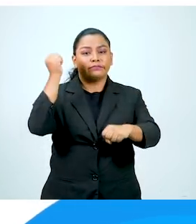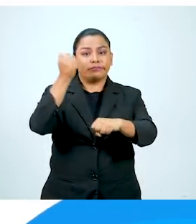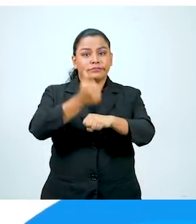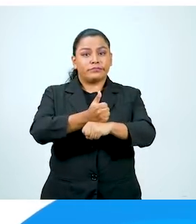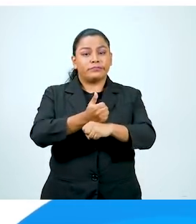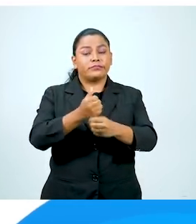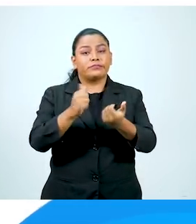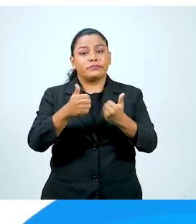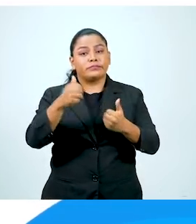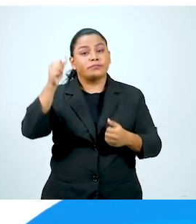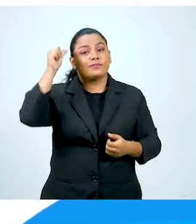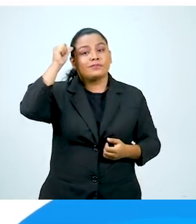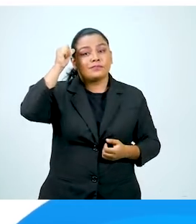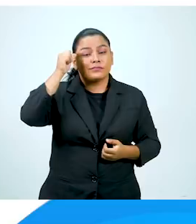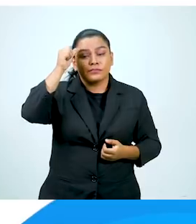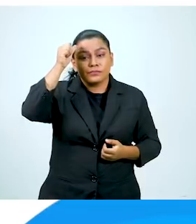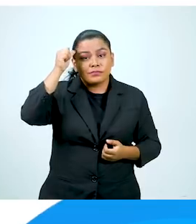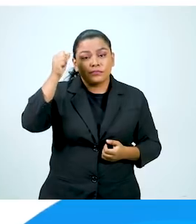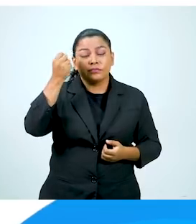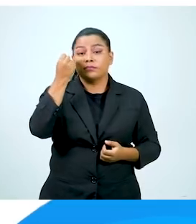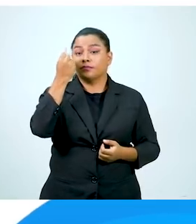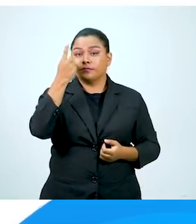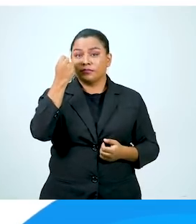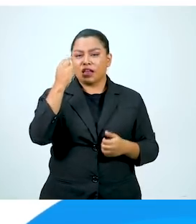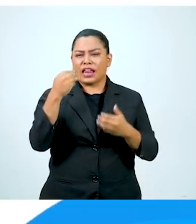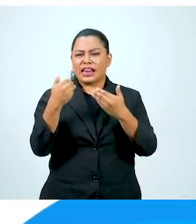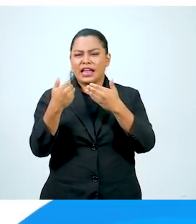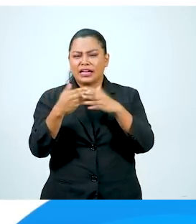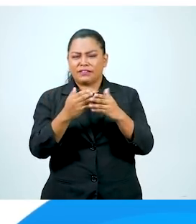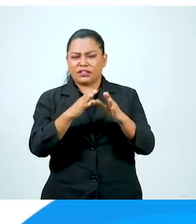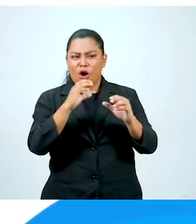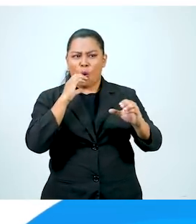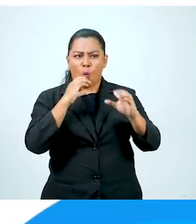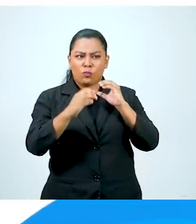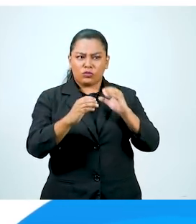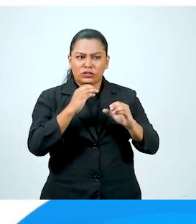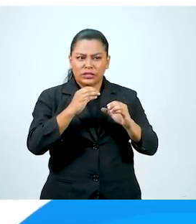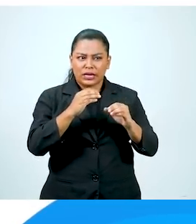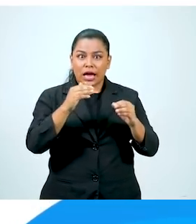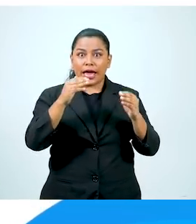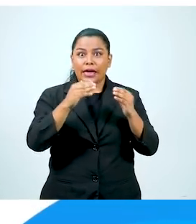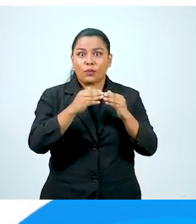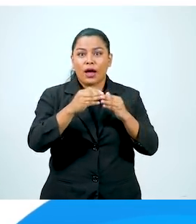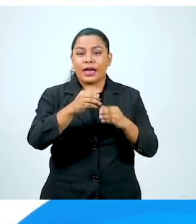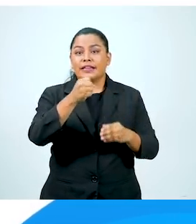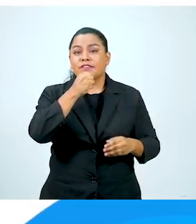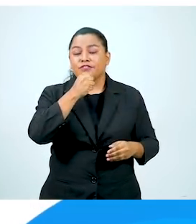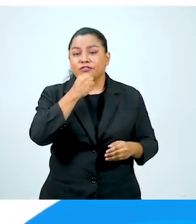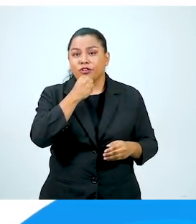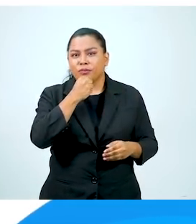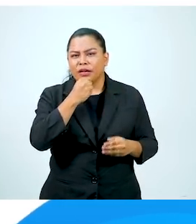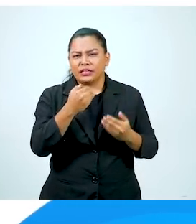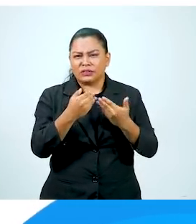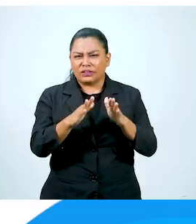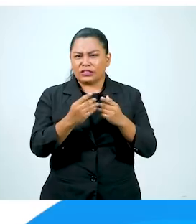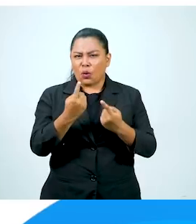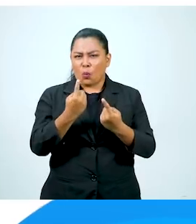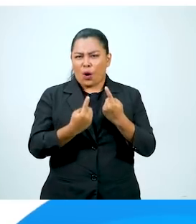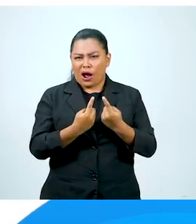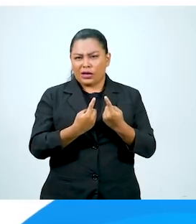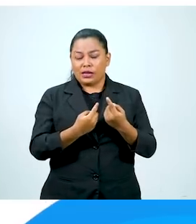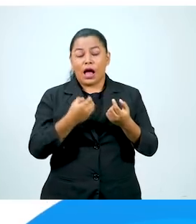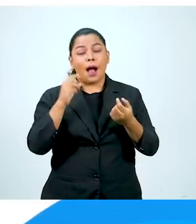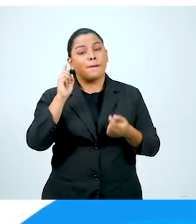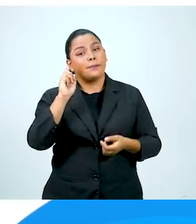a través de la reflexión la diferencia entre comunicar e informar. Y la primera